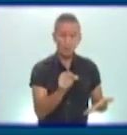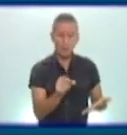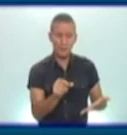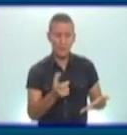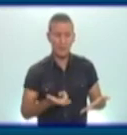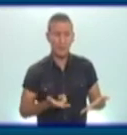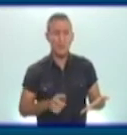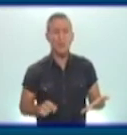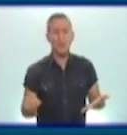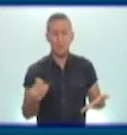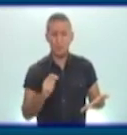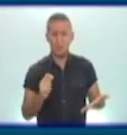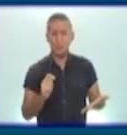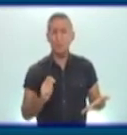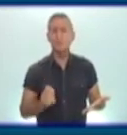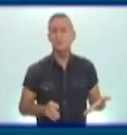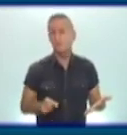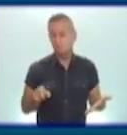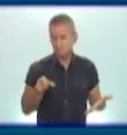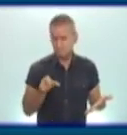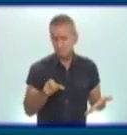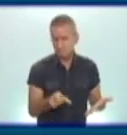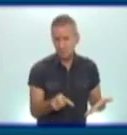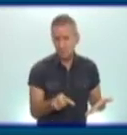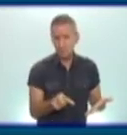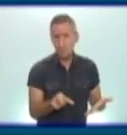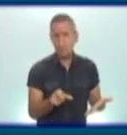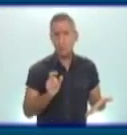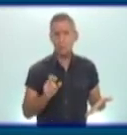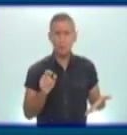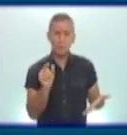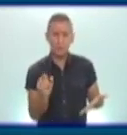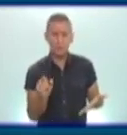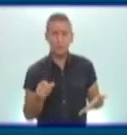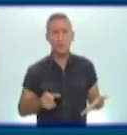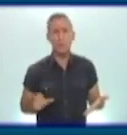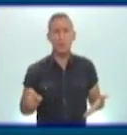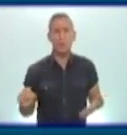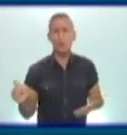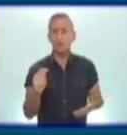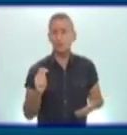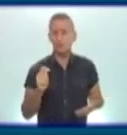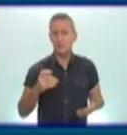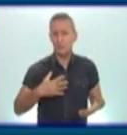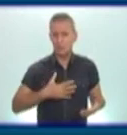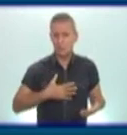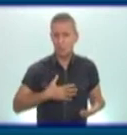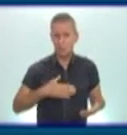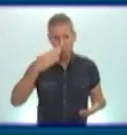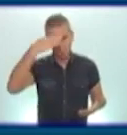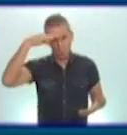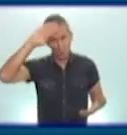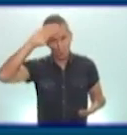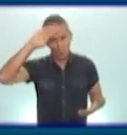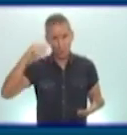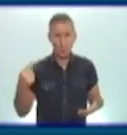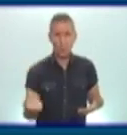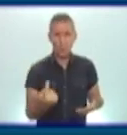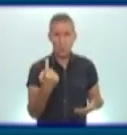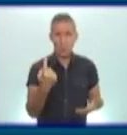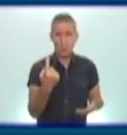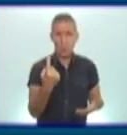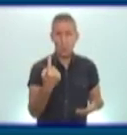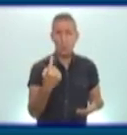sustantivo, precisamente la última palabra del texto es Cuba, que es un sustantivo propio. La primera palabra del texto es un verbo,